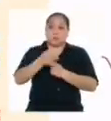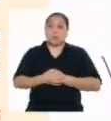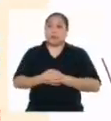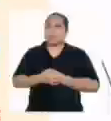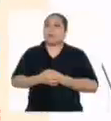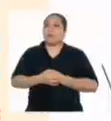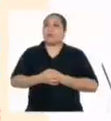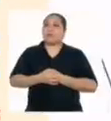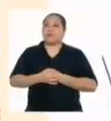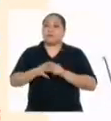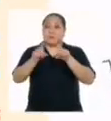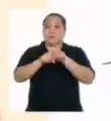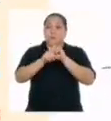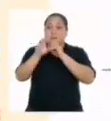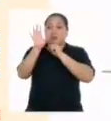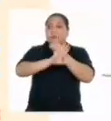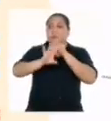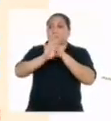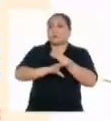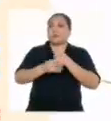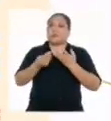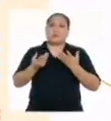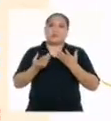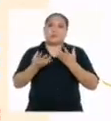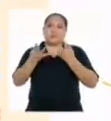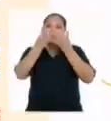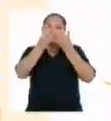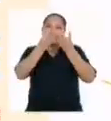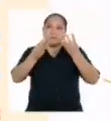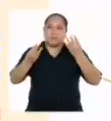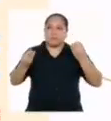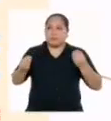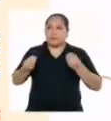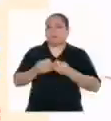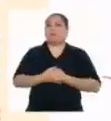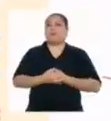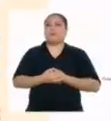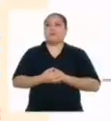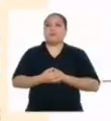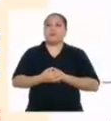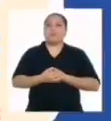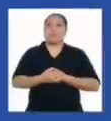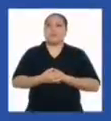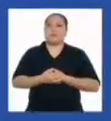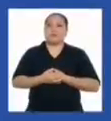dirigido, además de estar protegido de un posible deterioro.